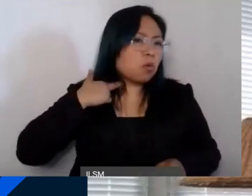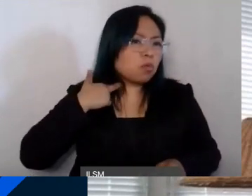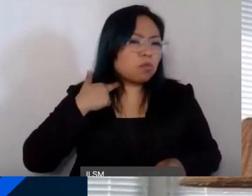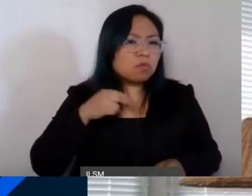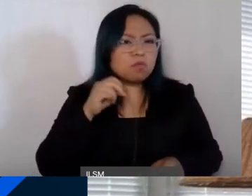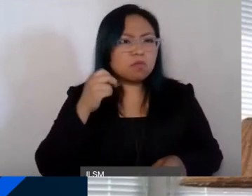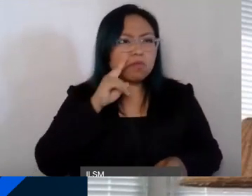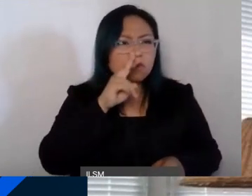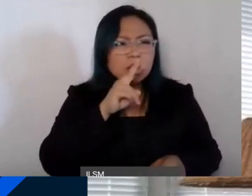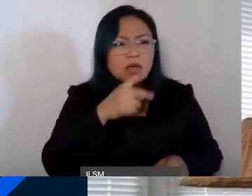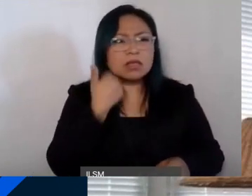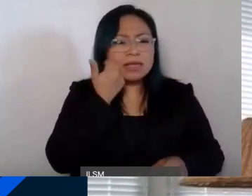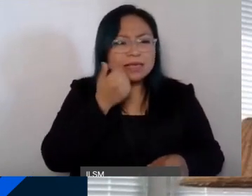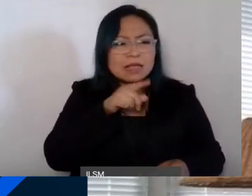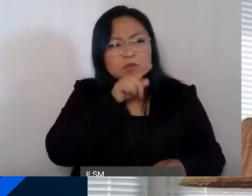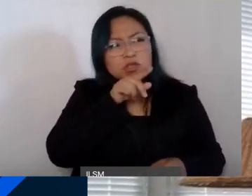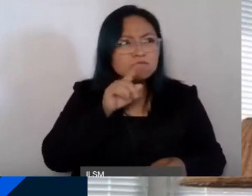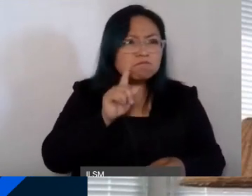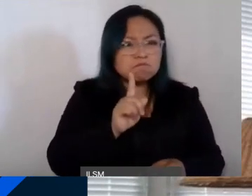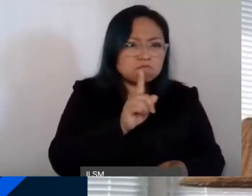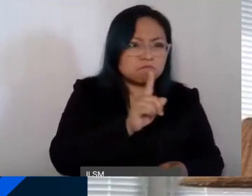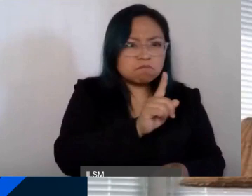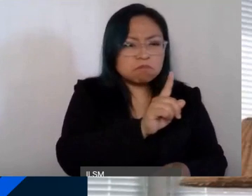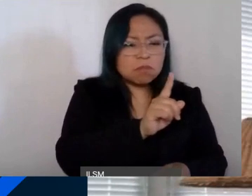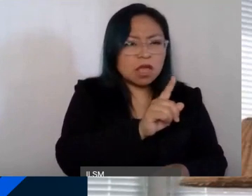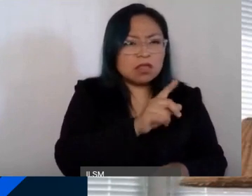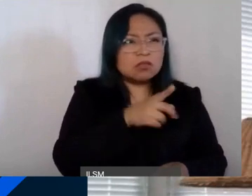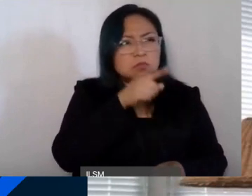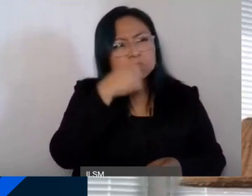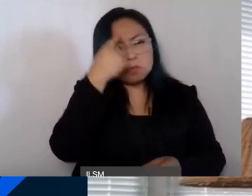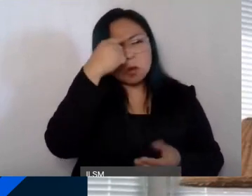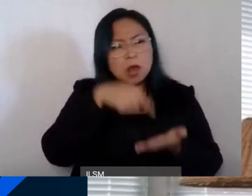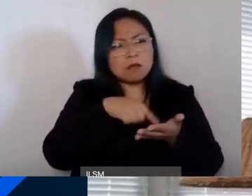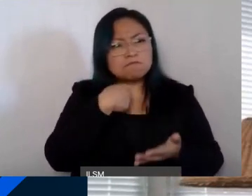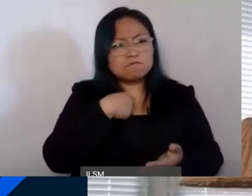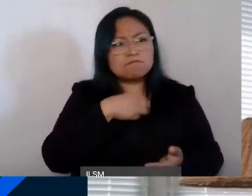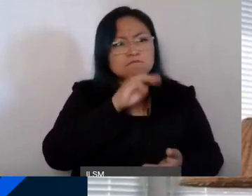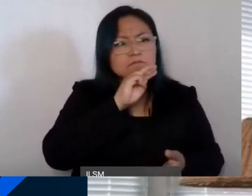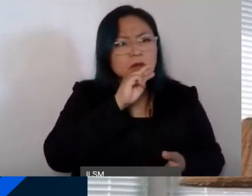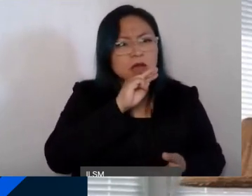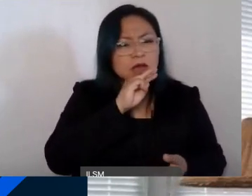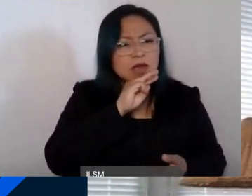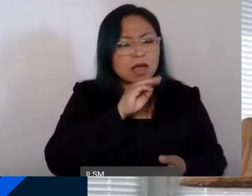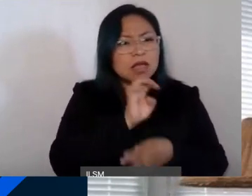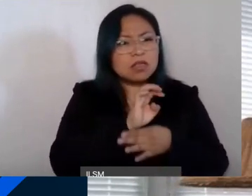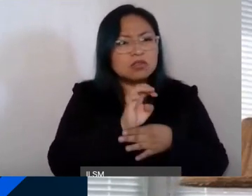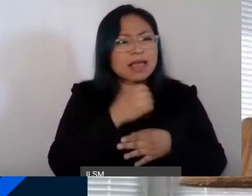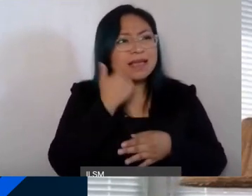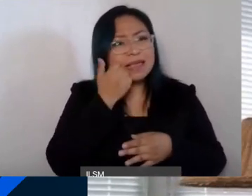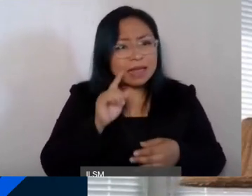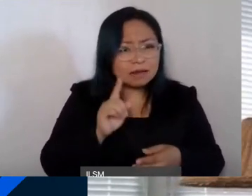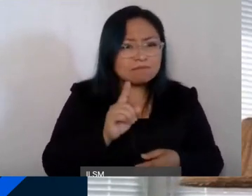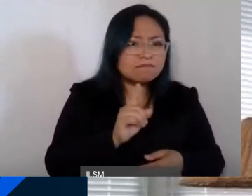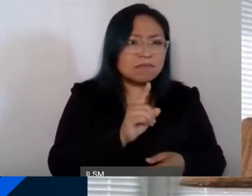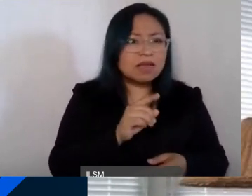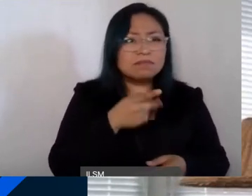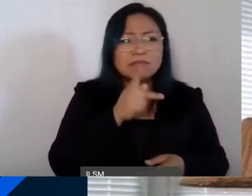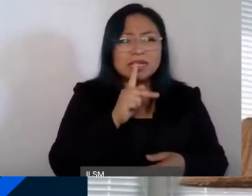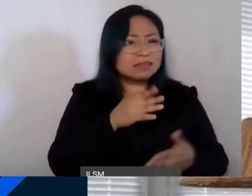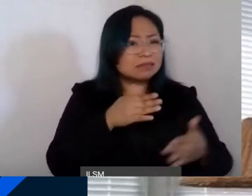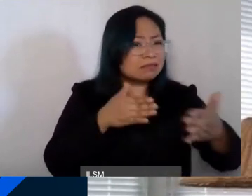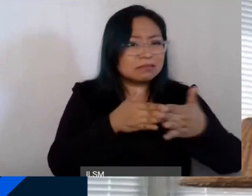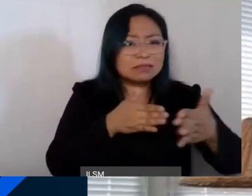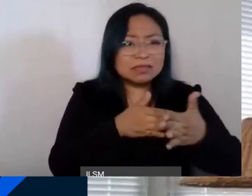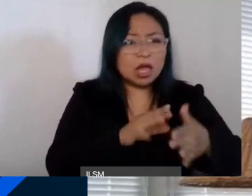cristal y el rojo entonces el pollito cree que su madre e intenta ir pero le impide el